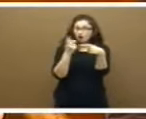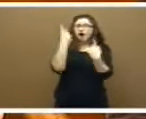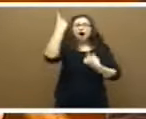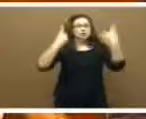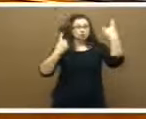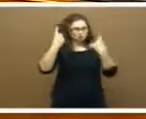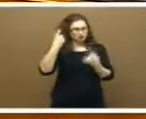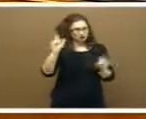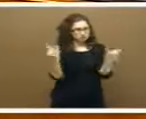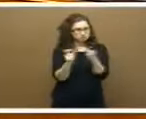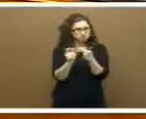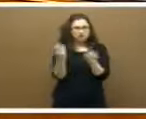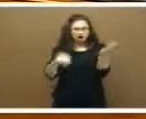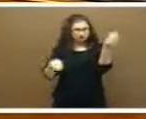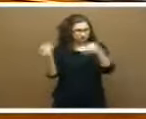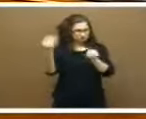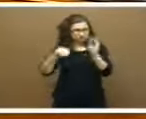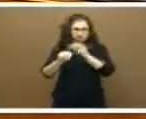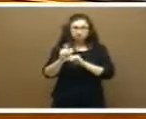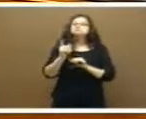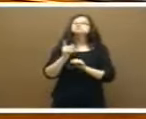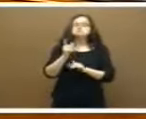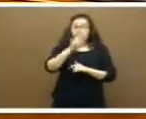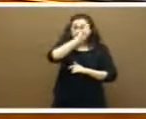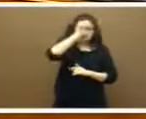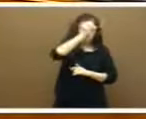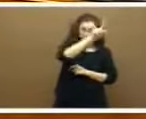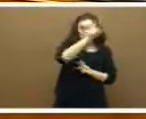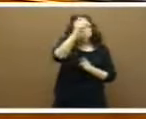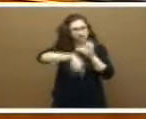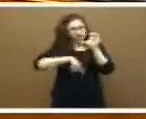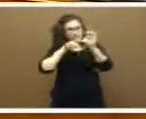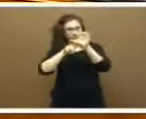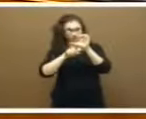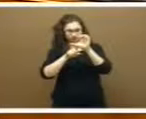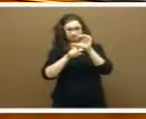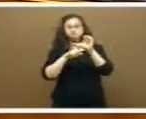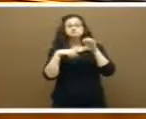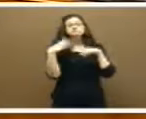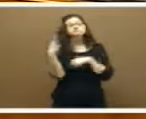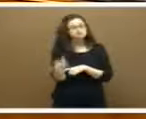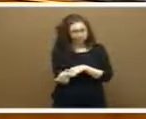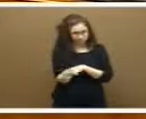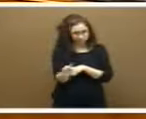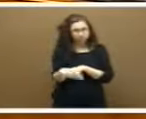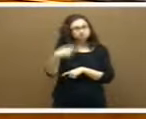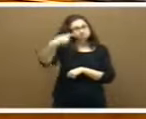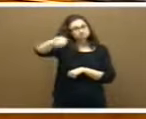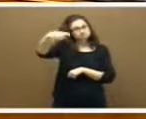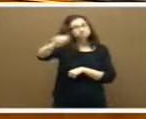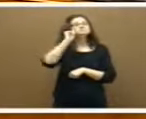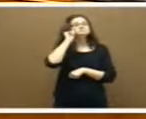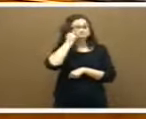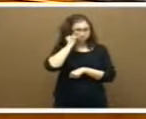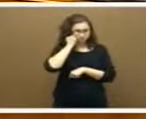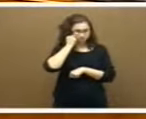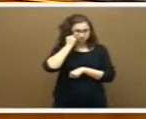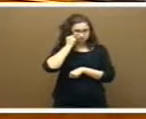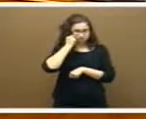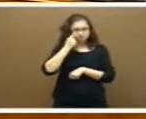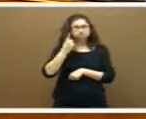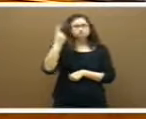más miembros de las dos comisiones, de la de Madrid y la de Extremadura. Además, el presidente Monago ha tenido